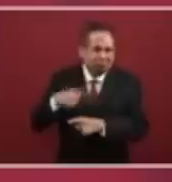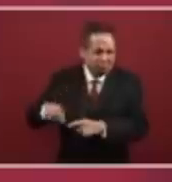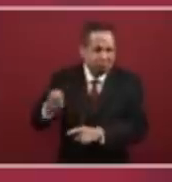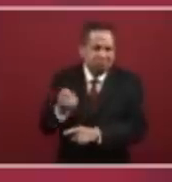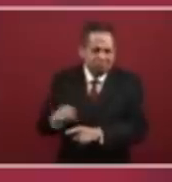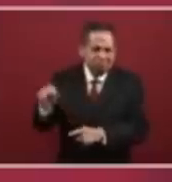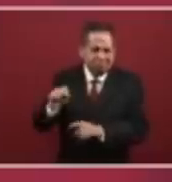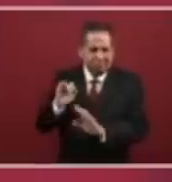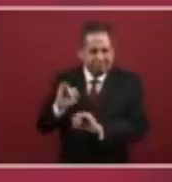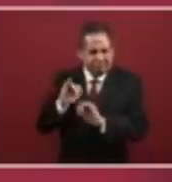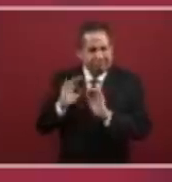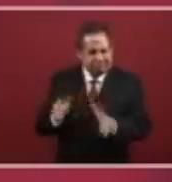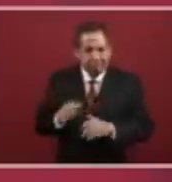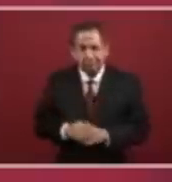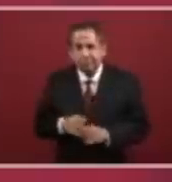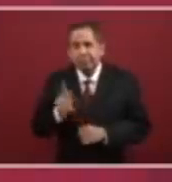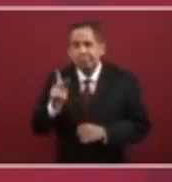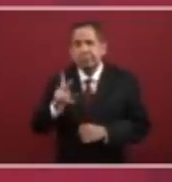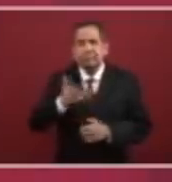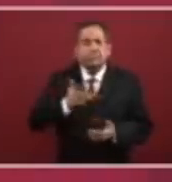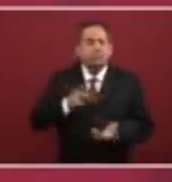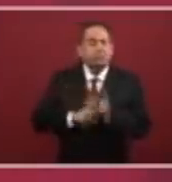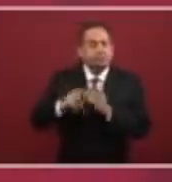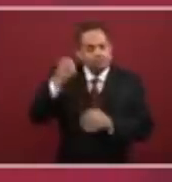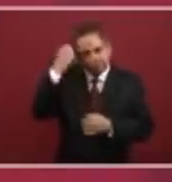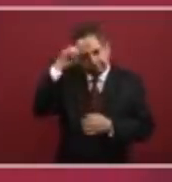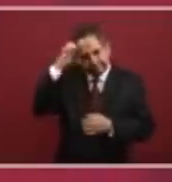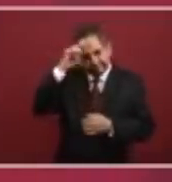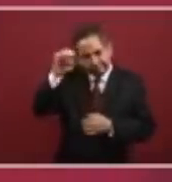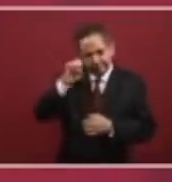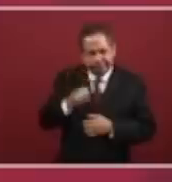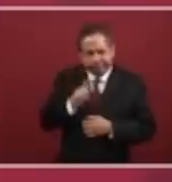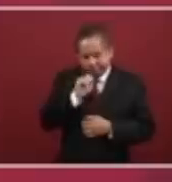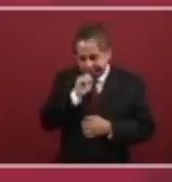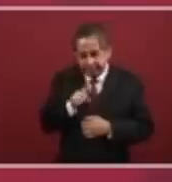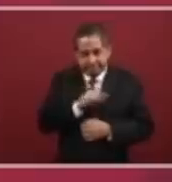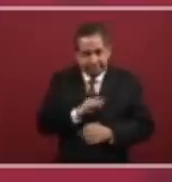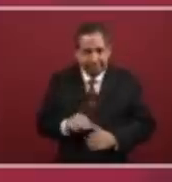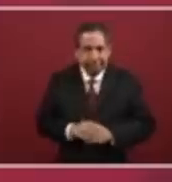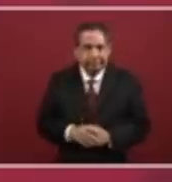pero se tiene la experiencia.